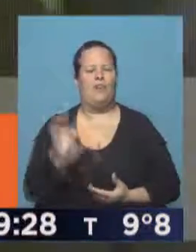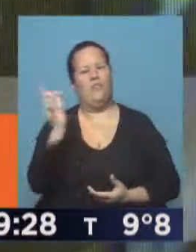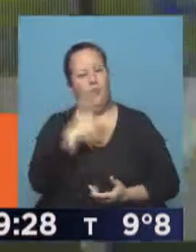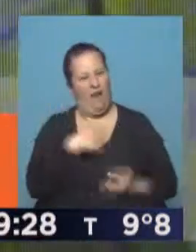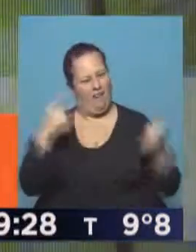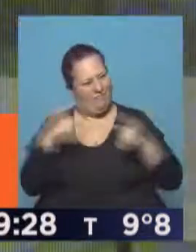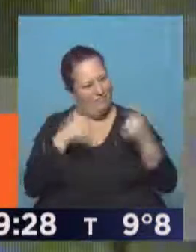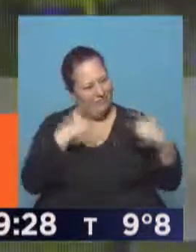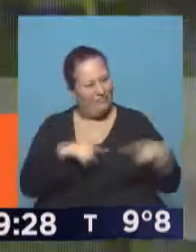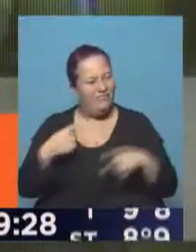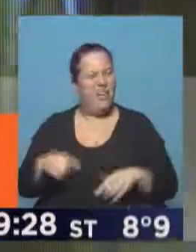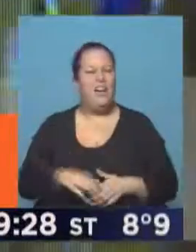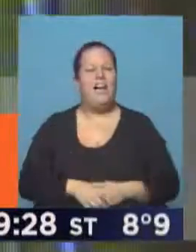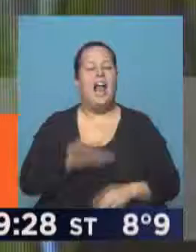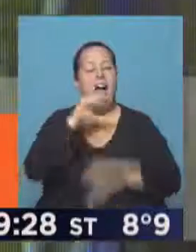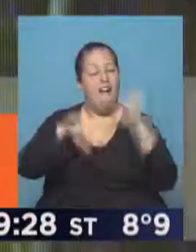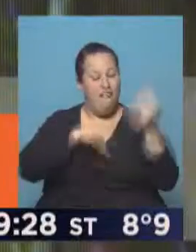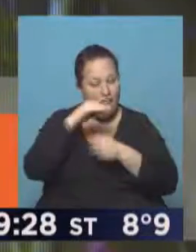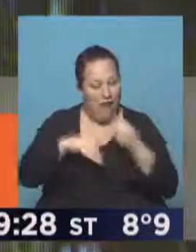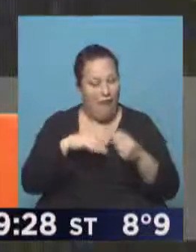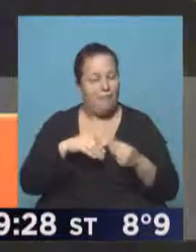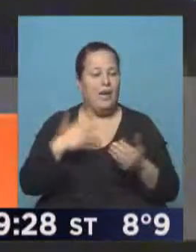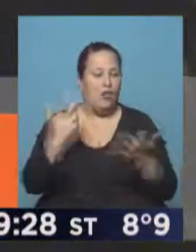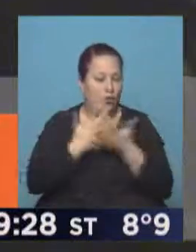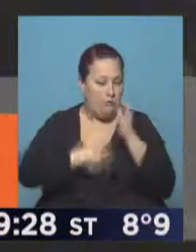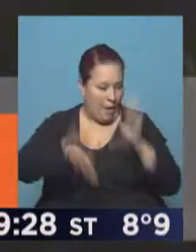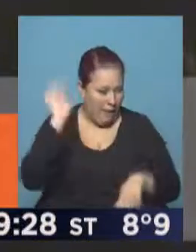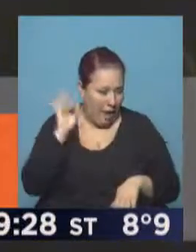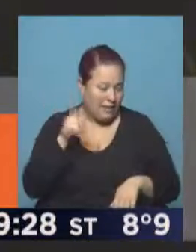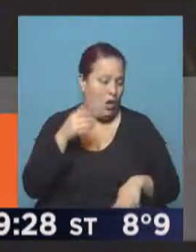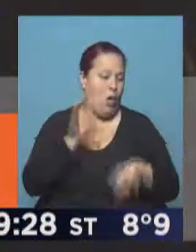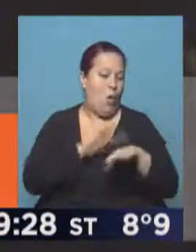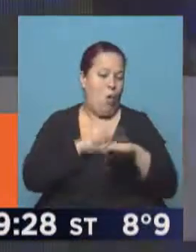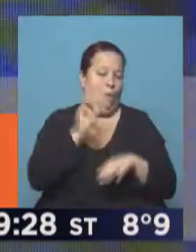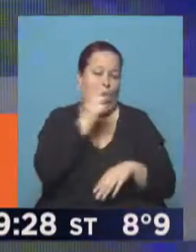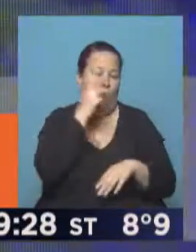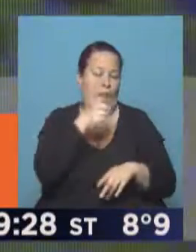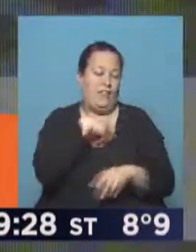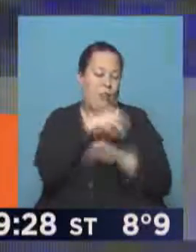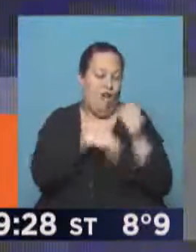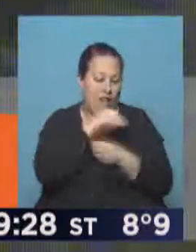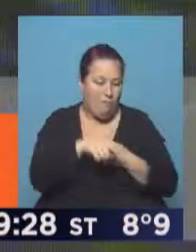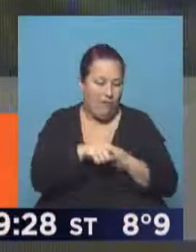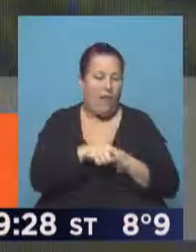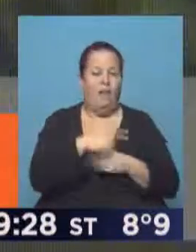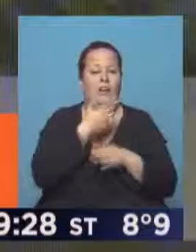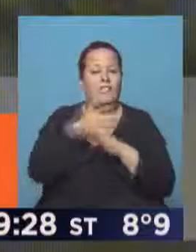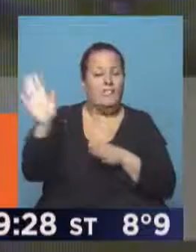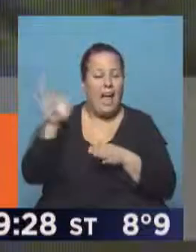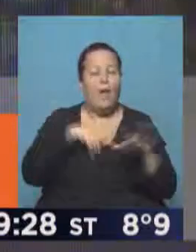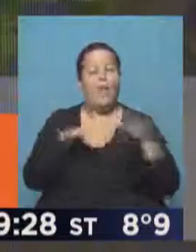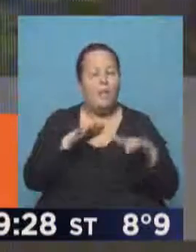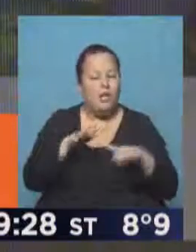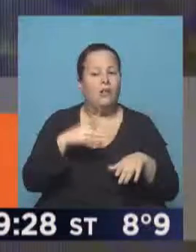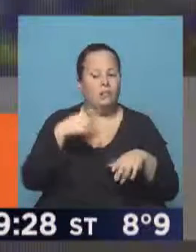qué paradoja. La familia, que es la más perjudicada por la muerte de ese ser querido, está fuera de un hecho que